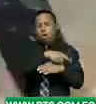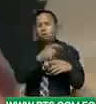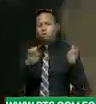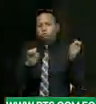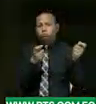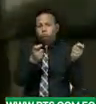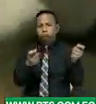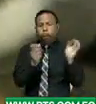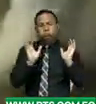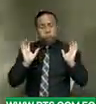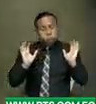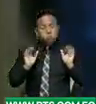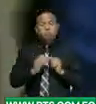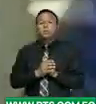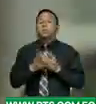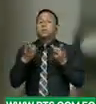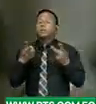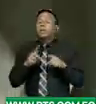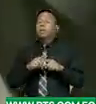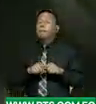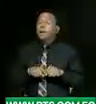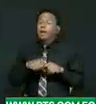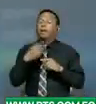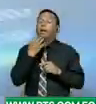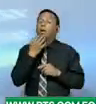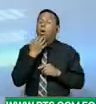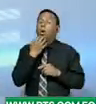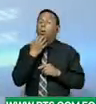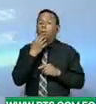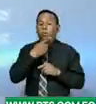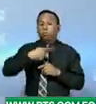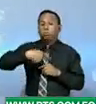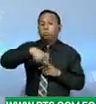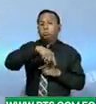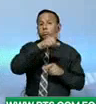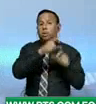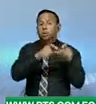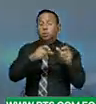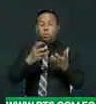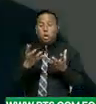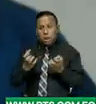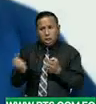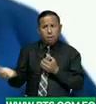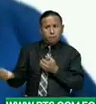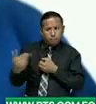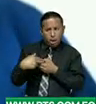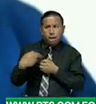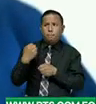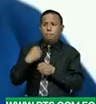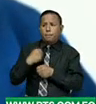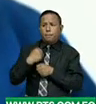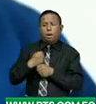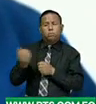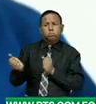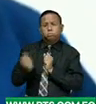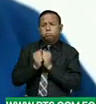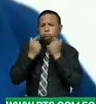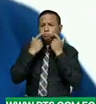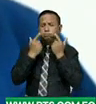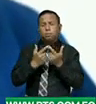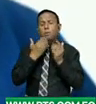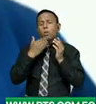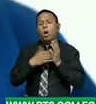también depende de la decisión de los interesados se establece algo que se llama un puesto de mando